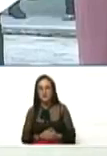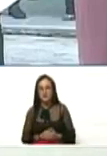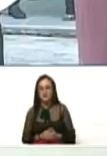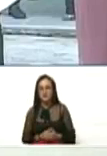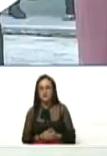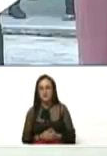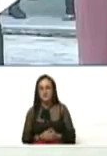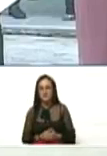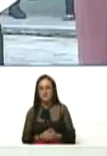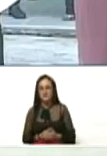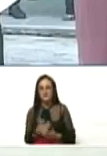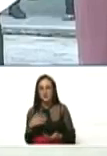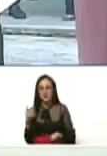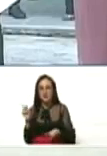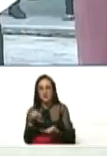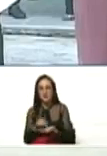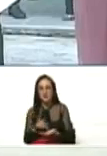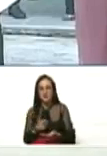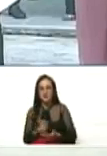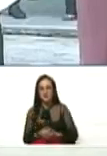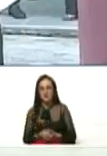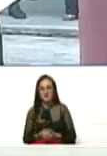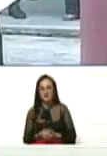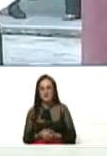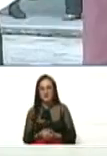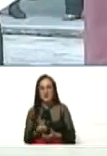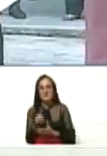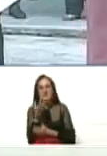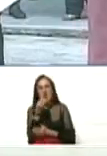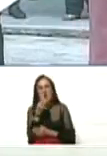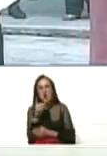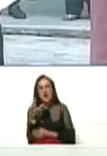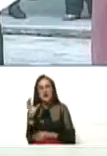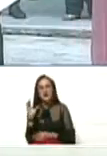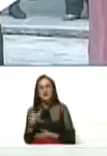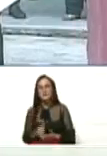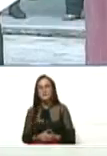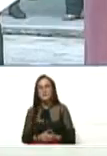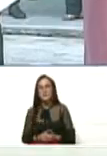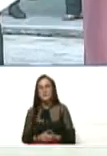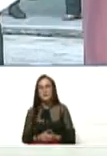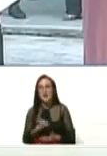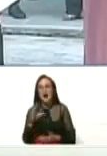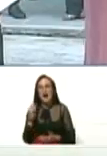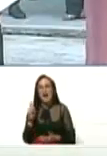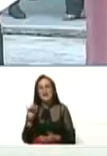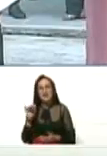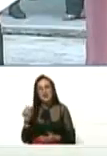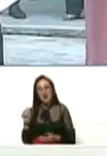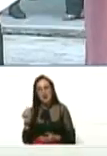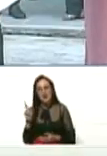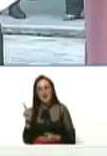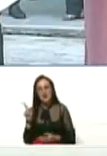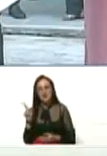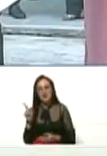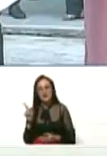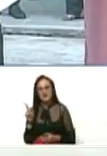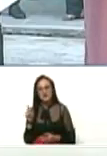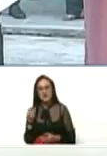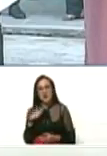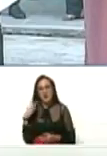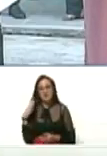Por ejemplo, yo venía llegando ahora, por los Flores de Catia me metí, aquí está Nahum, mi querido Nahum Fernández, tremendo